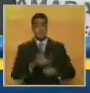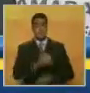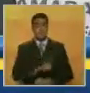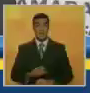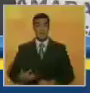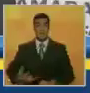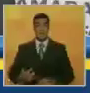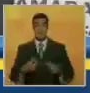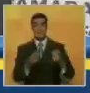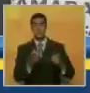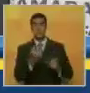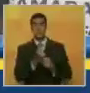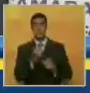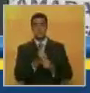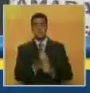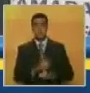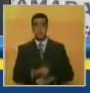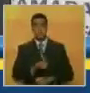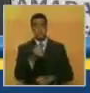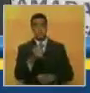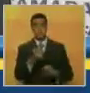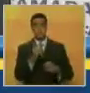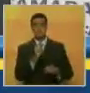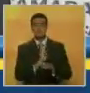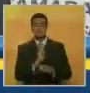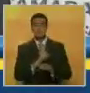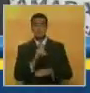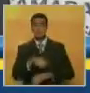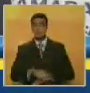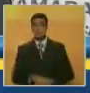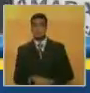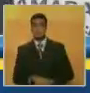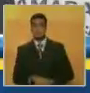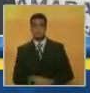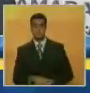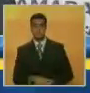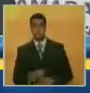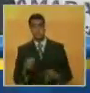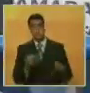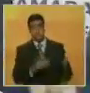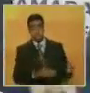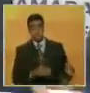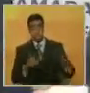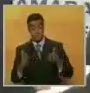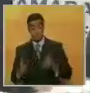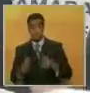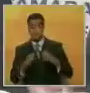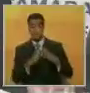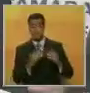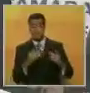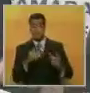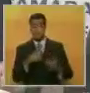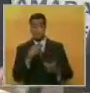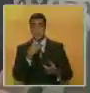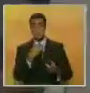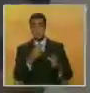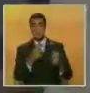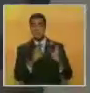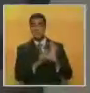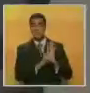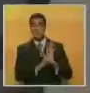más desempleo, o sea, más inseguridad inclusive, muy aparte de todo lo ilegal de la